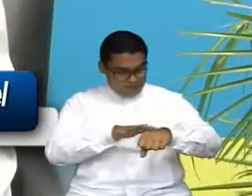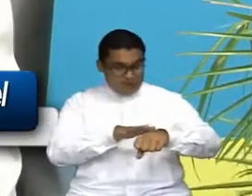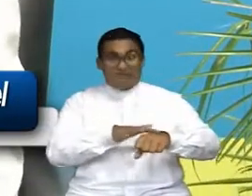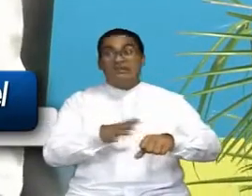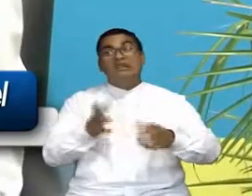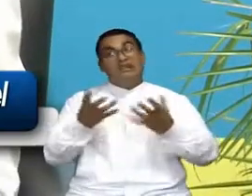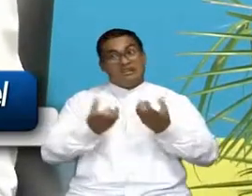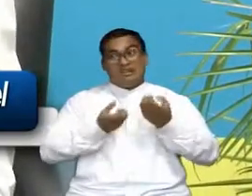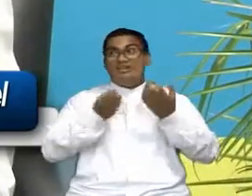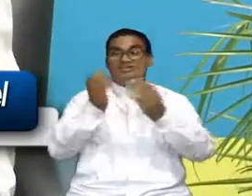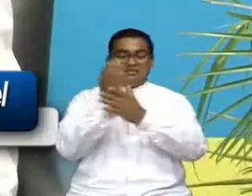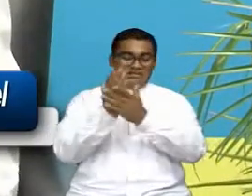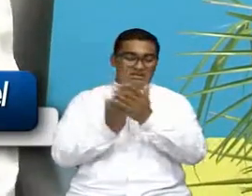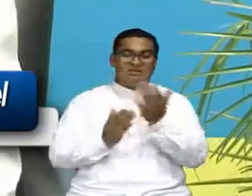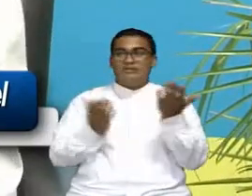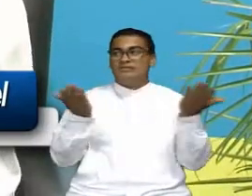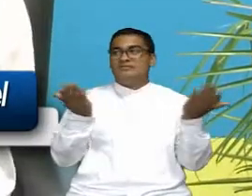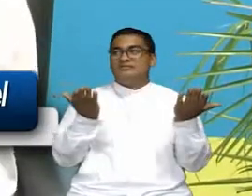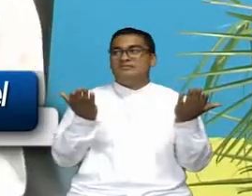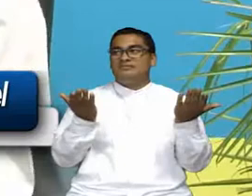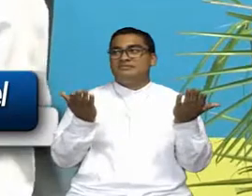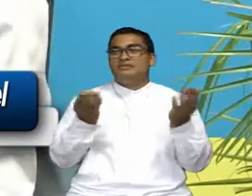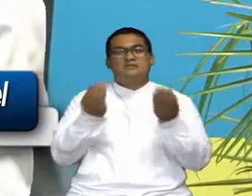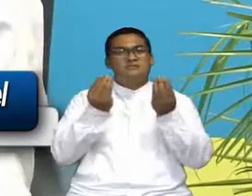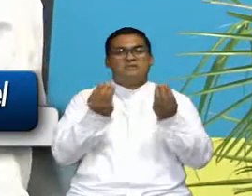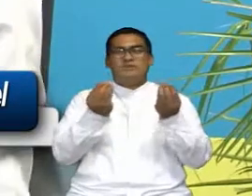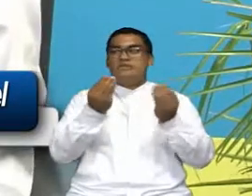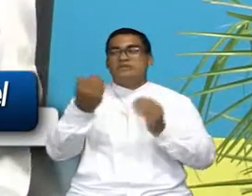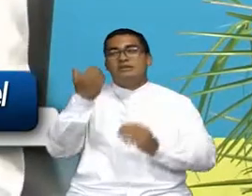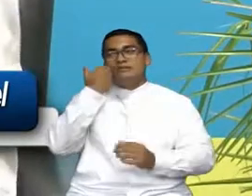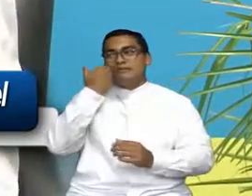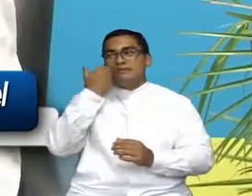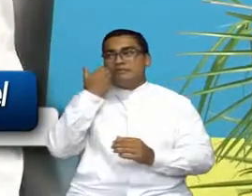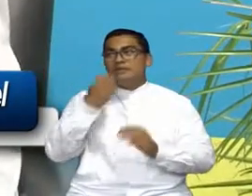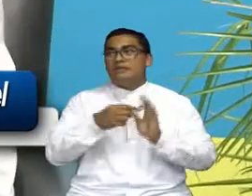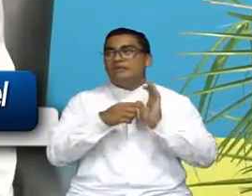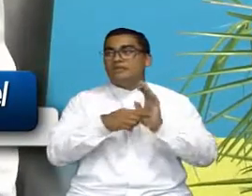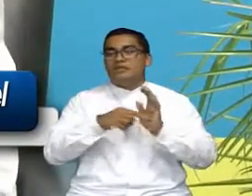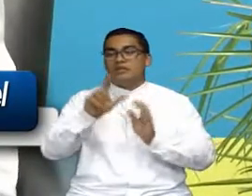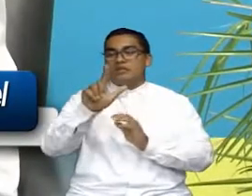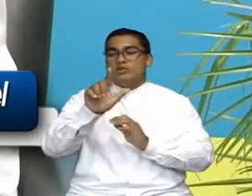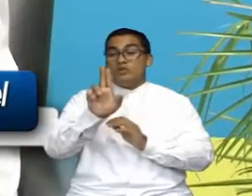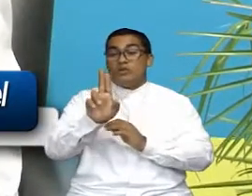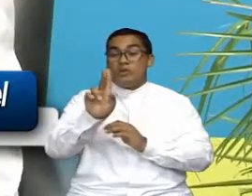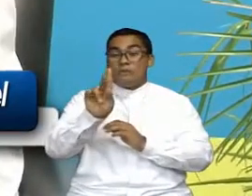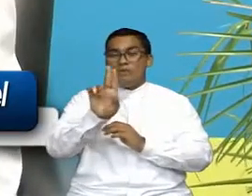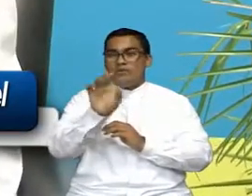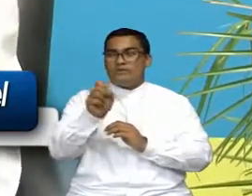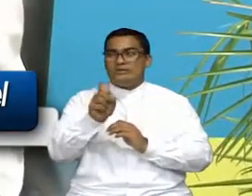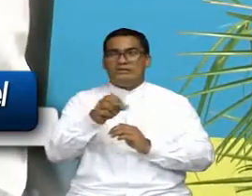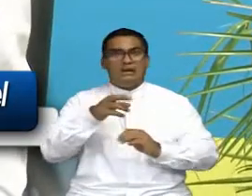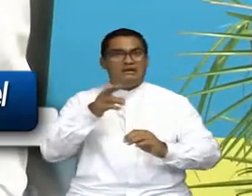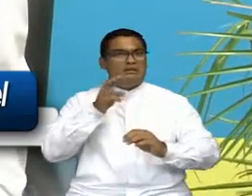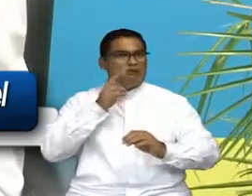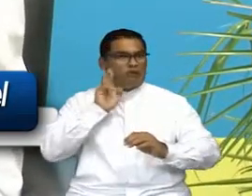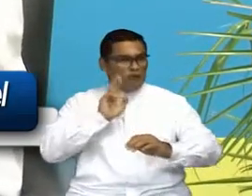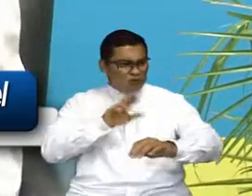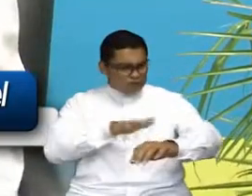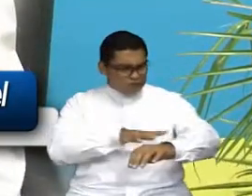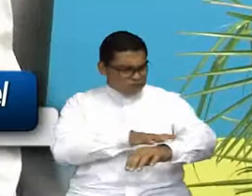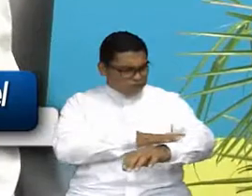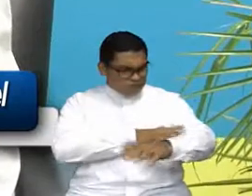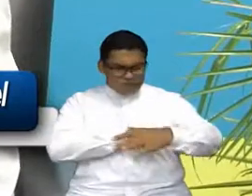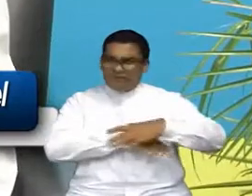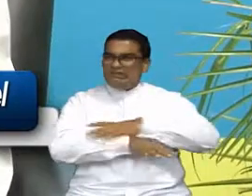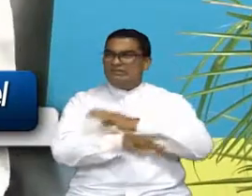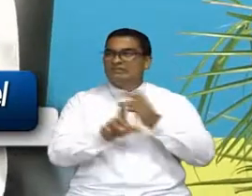¿verdad? Pruebas inmunológicas, porque hay muchas enfermedades inmunológicas como el lupus, que es bastante conocido, como la